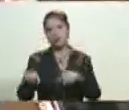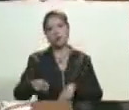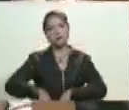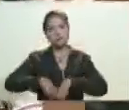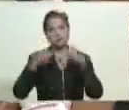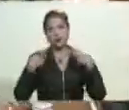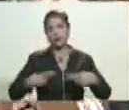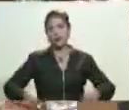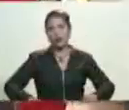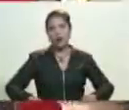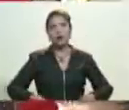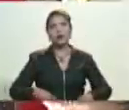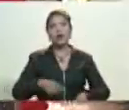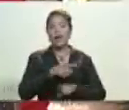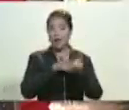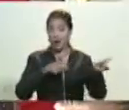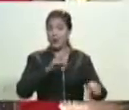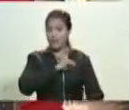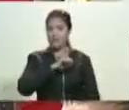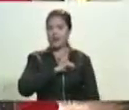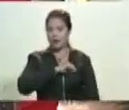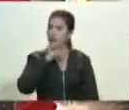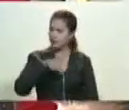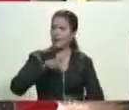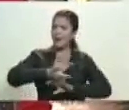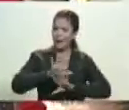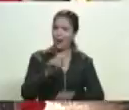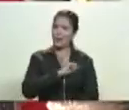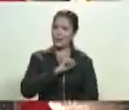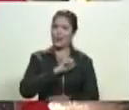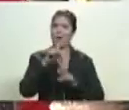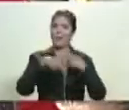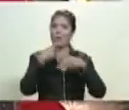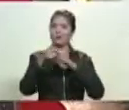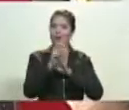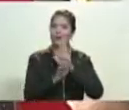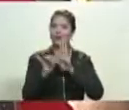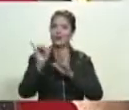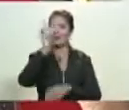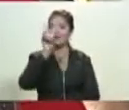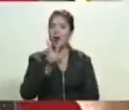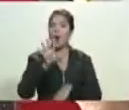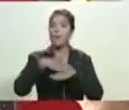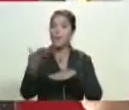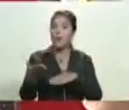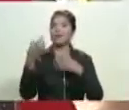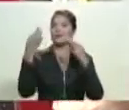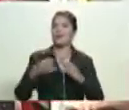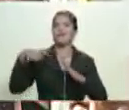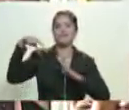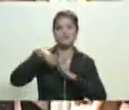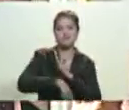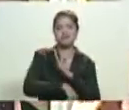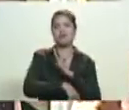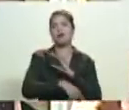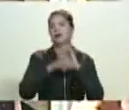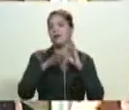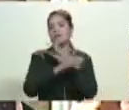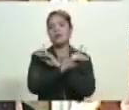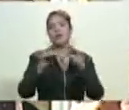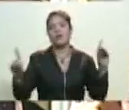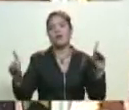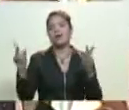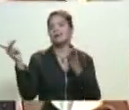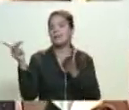humano. Bueno, nos tienen miedo, claro que le tienen miedo al proceso constituyente venezolano, porque vamos a la profundización de la